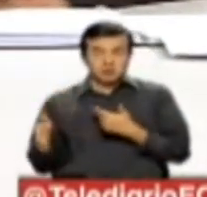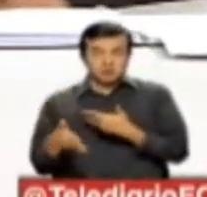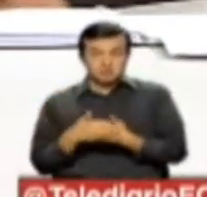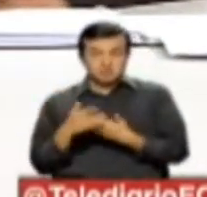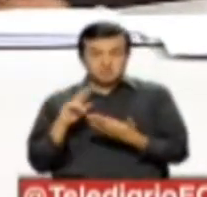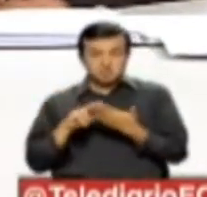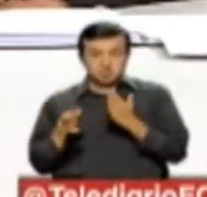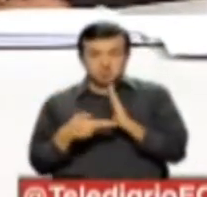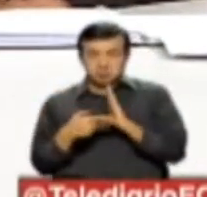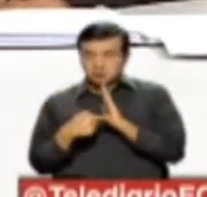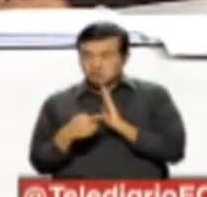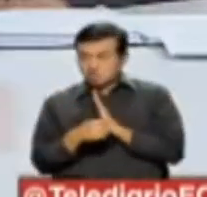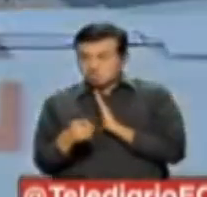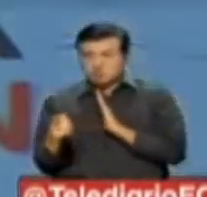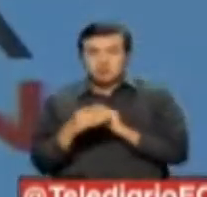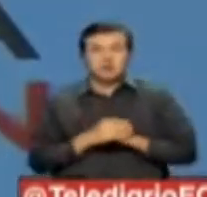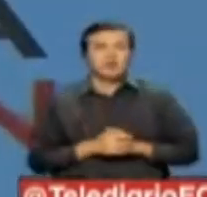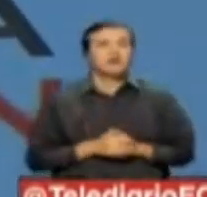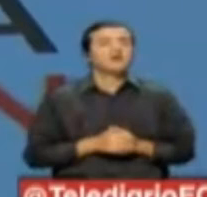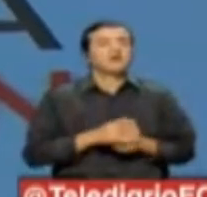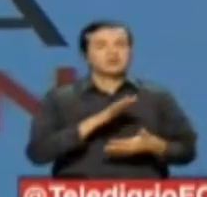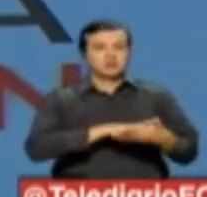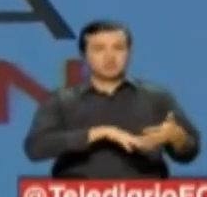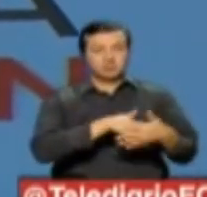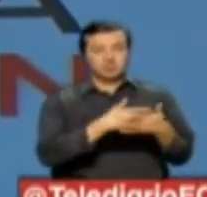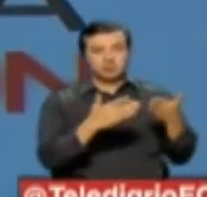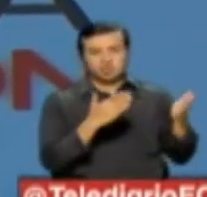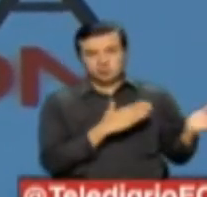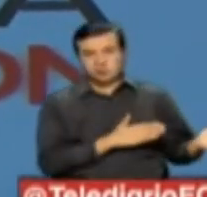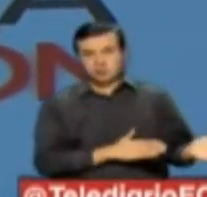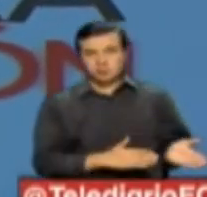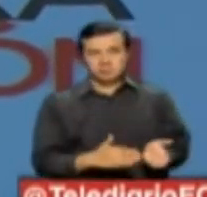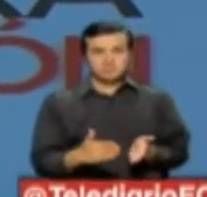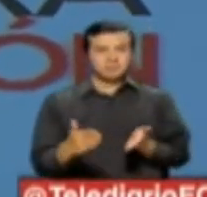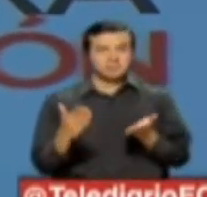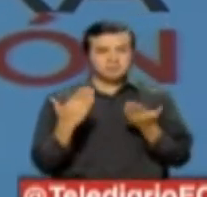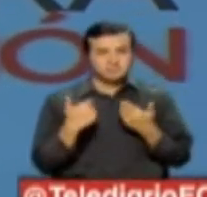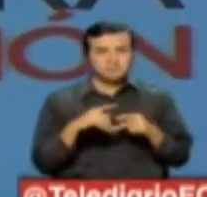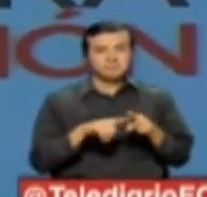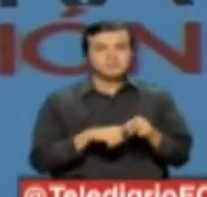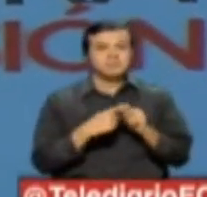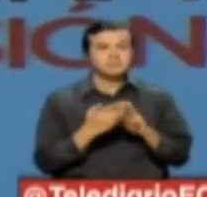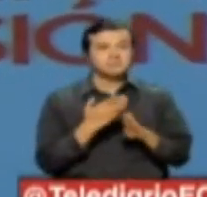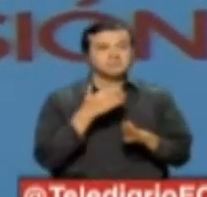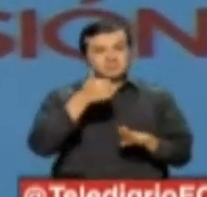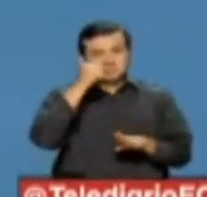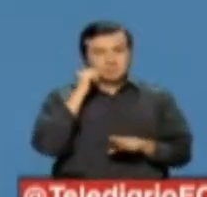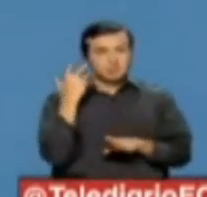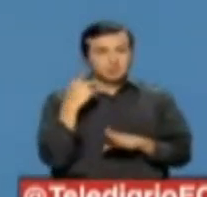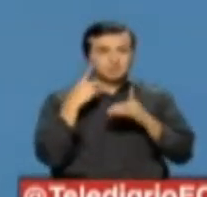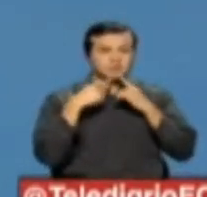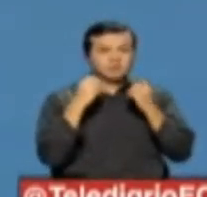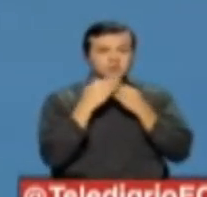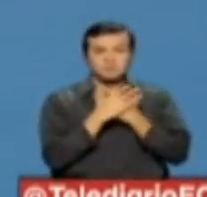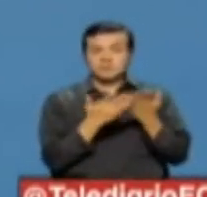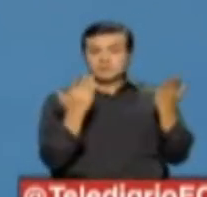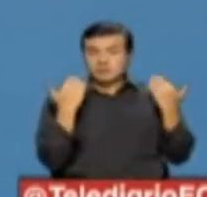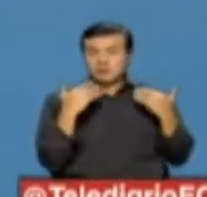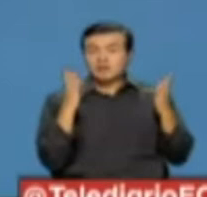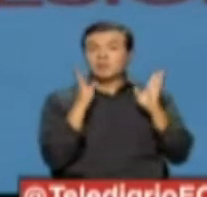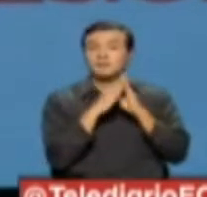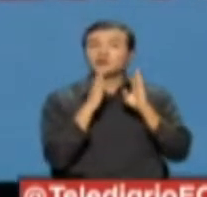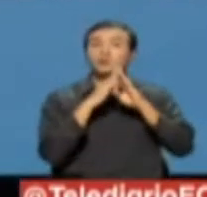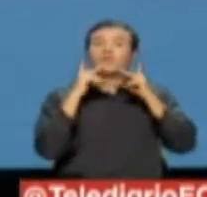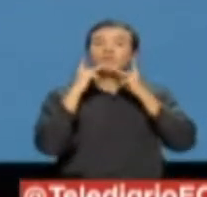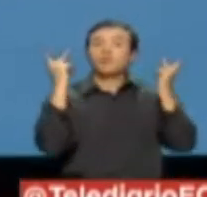reglamento bueno hemos establecido un cronograma dentro del cual arrancó justamente el día de ayer con el lanzamiento de la plataforma en un evento